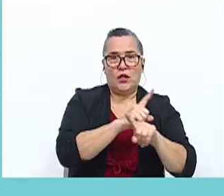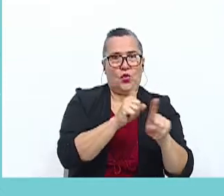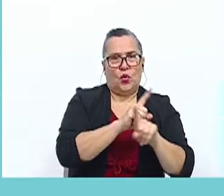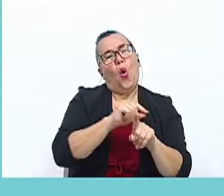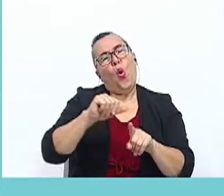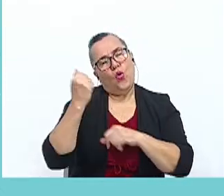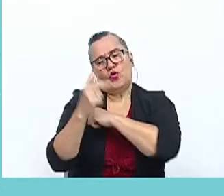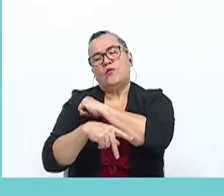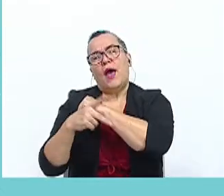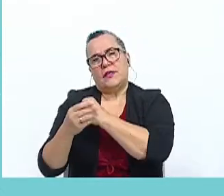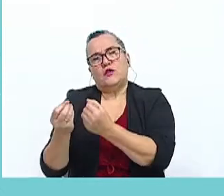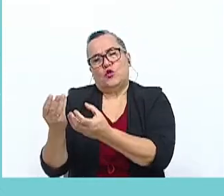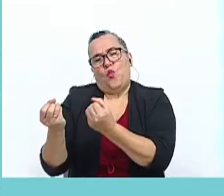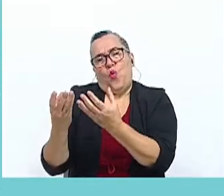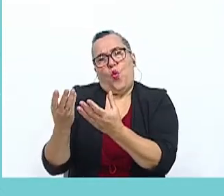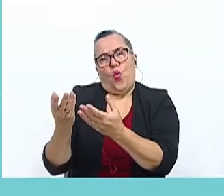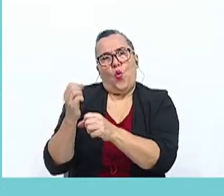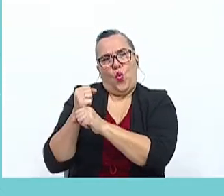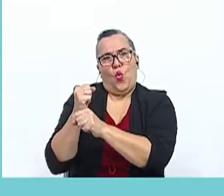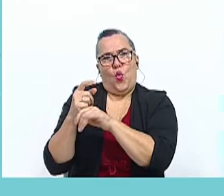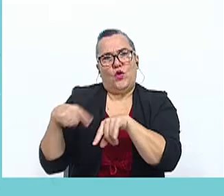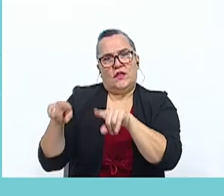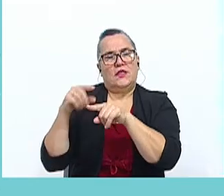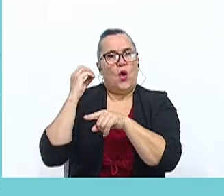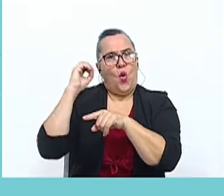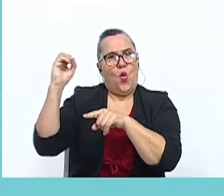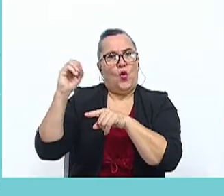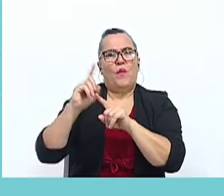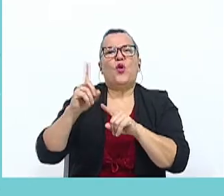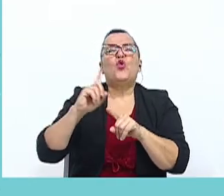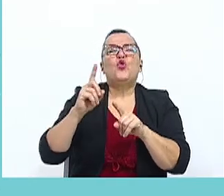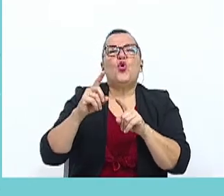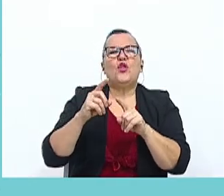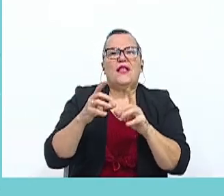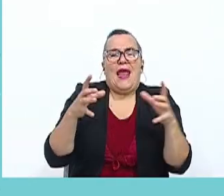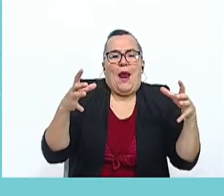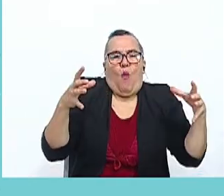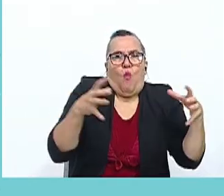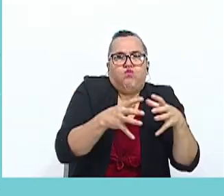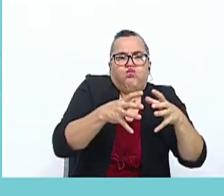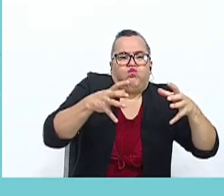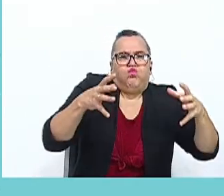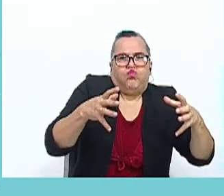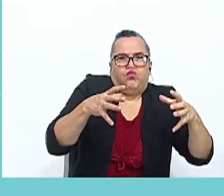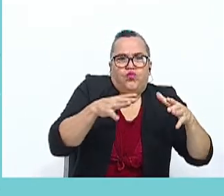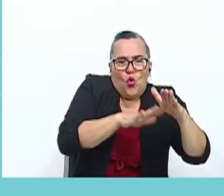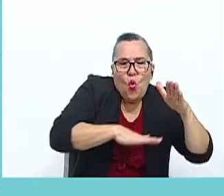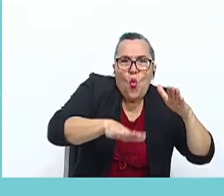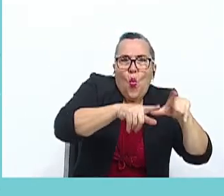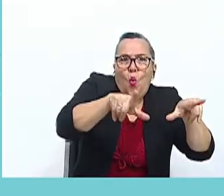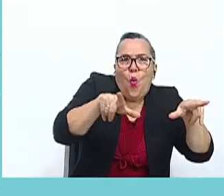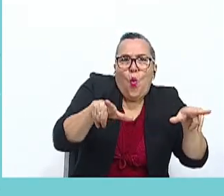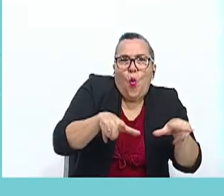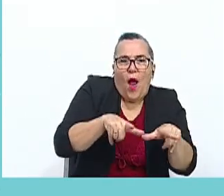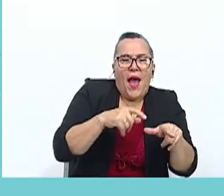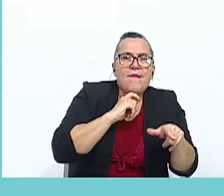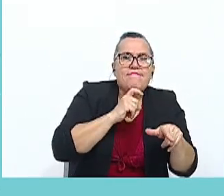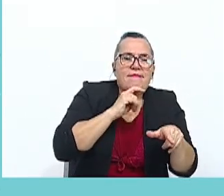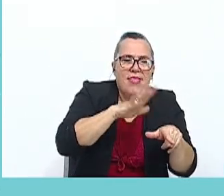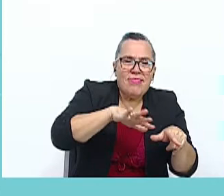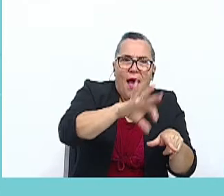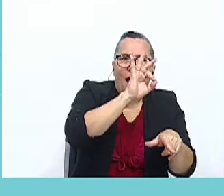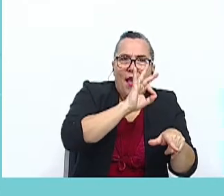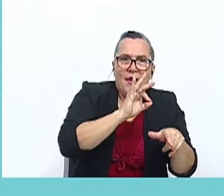países que en este momento están produciendo más oro, sino donde están las mayores reservas, esos yacimientos de estos metales que